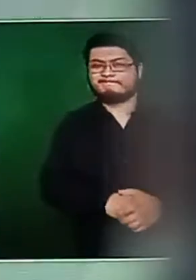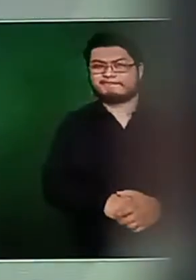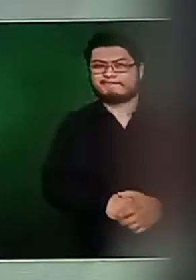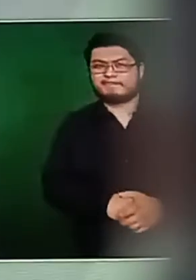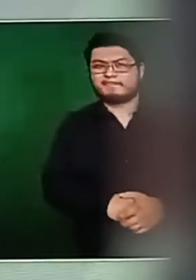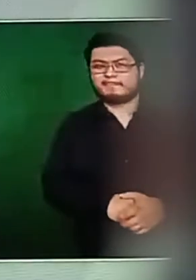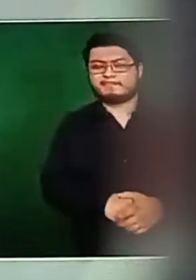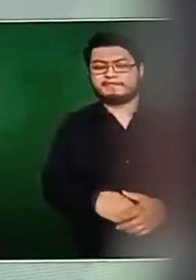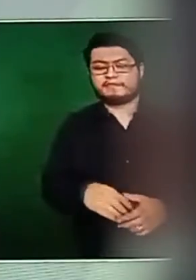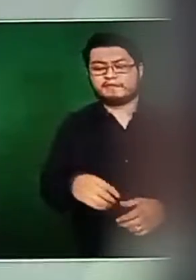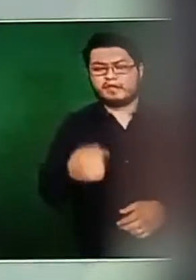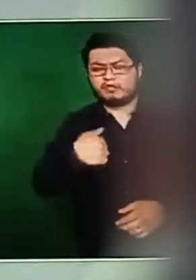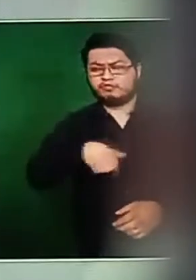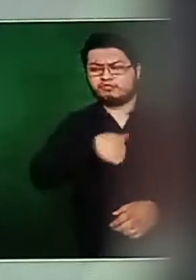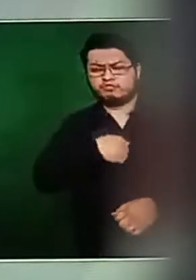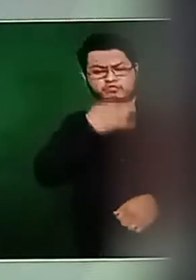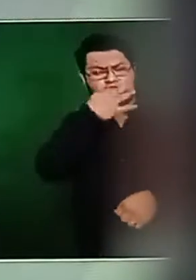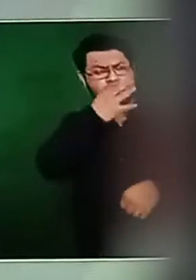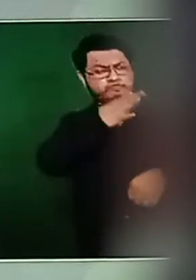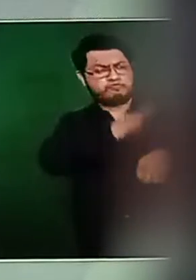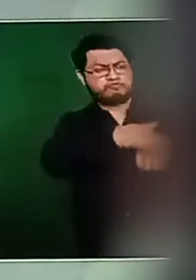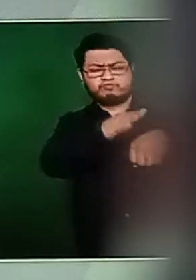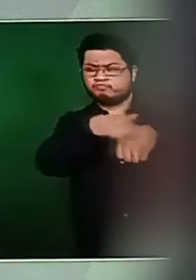Convocamos a